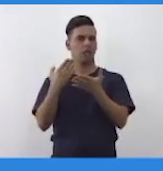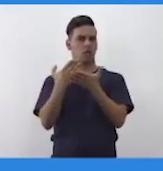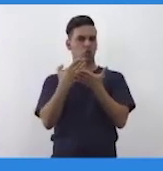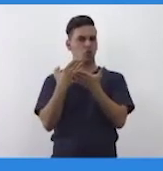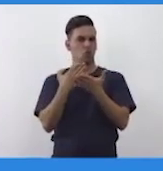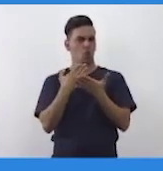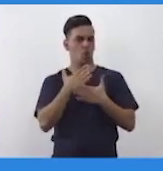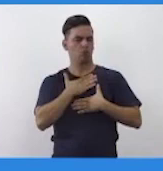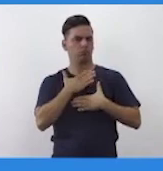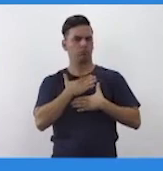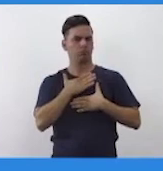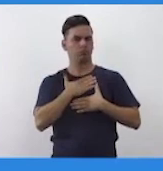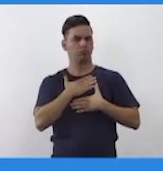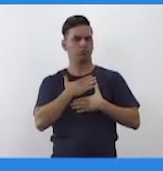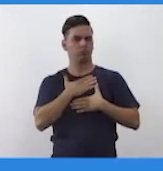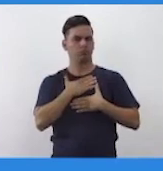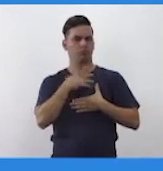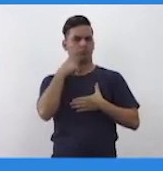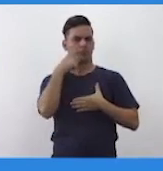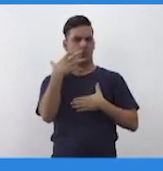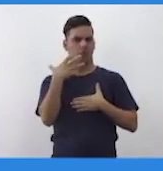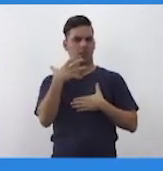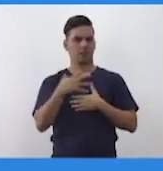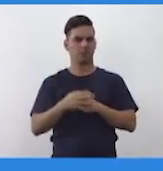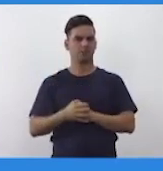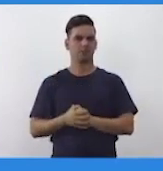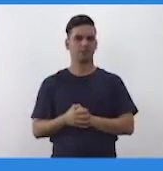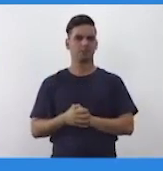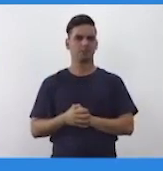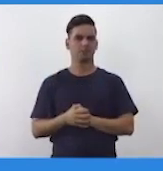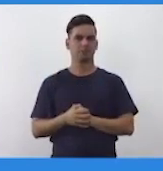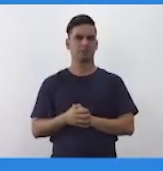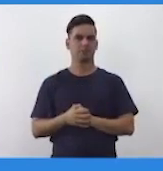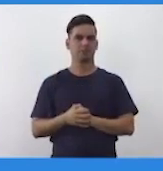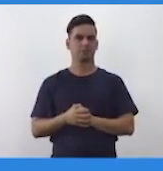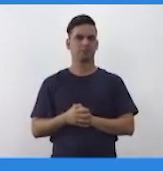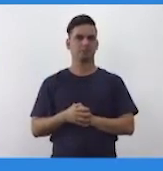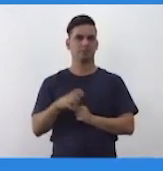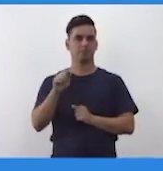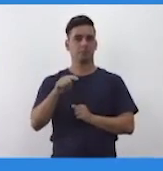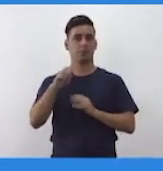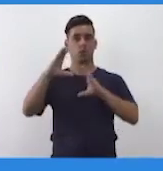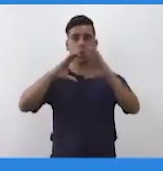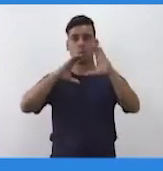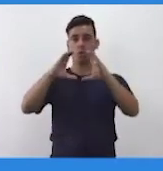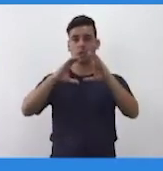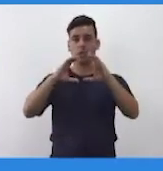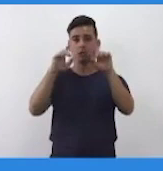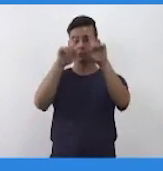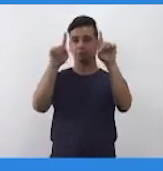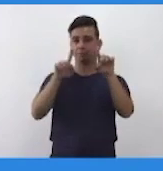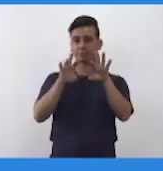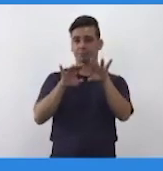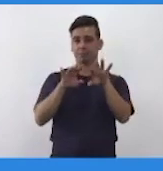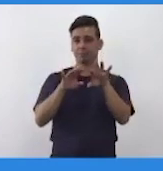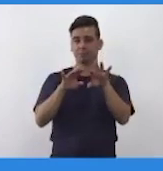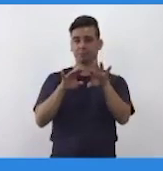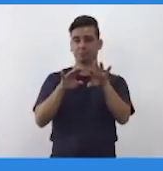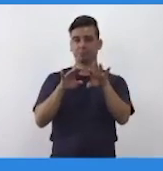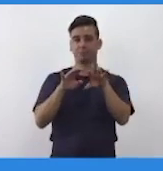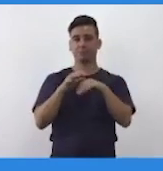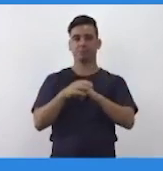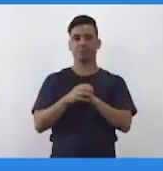organizar el tiempo para el estudio. Y tengo comunicación con el repasador virtual, porque es que el repasador virtual y